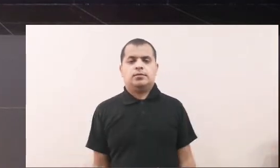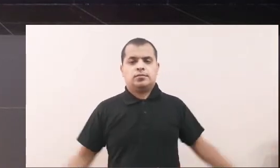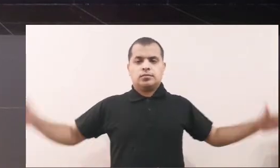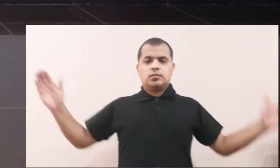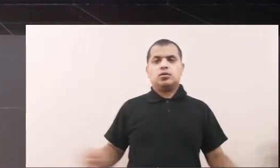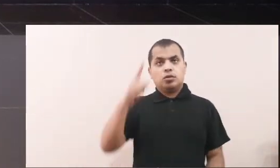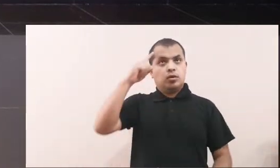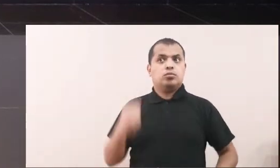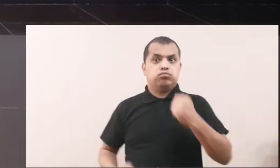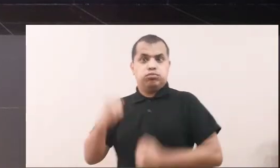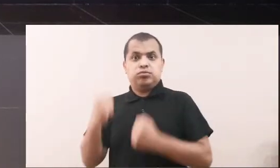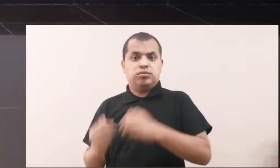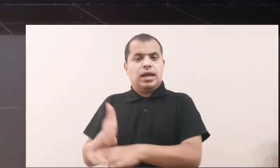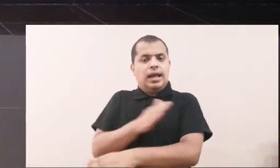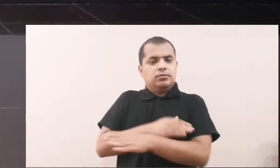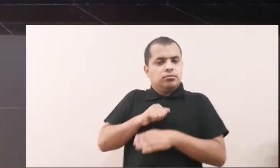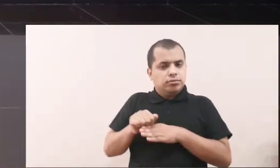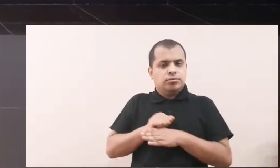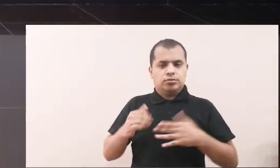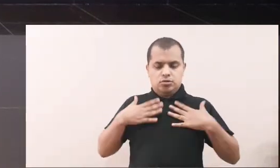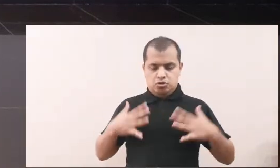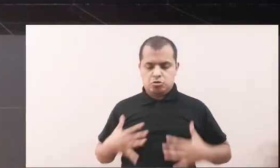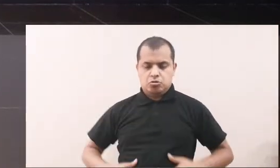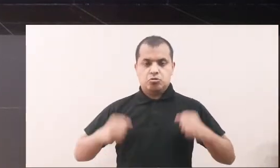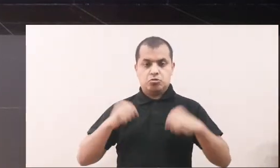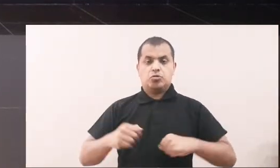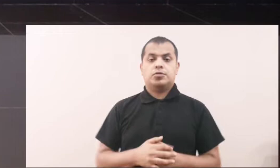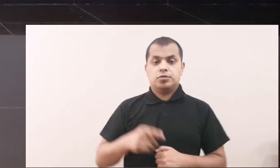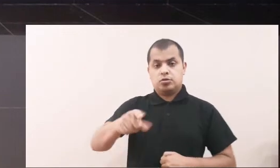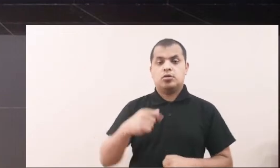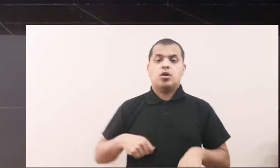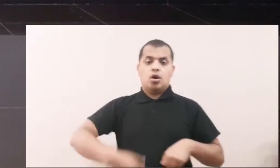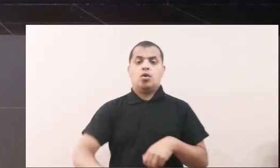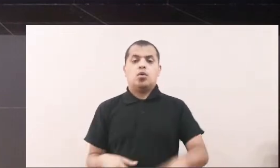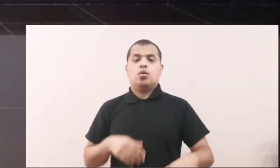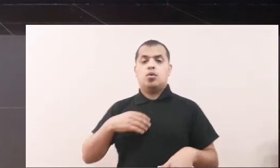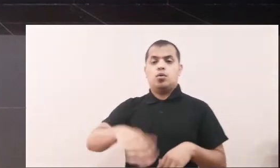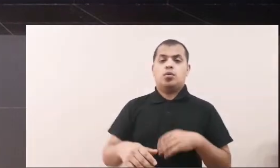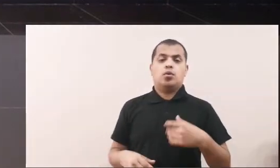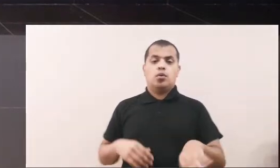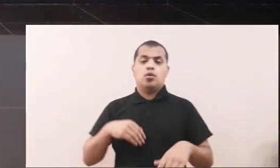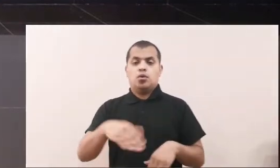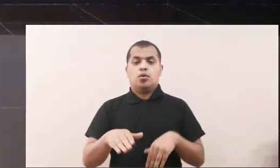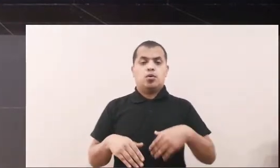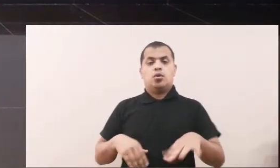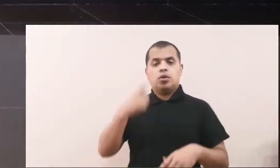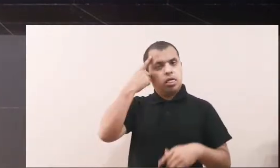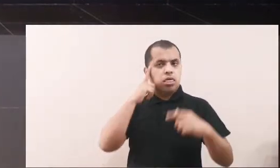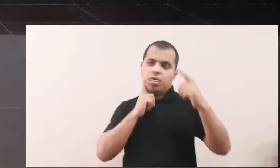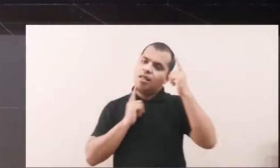acondicionamiento para la carrera. Soltamos. Ustedes también deben estar agitados como yo. Ya empecé a